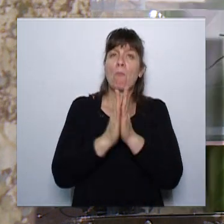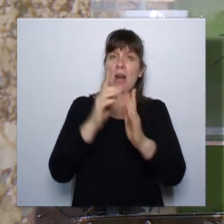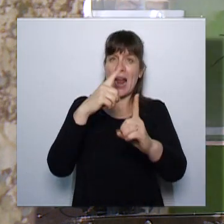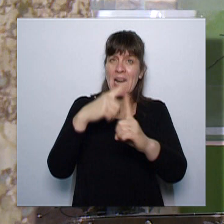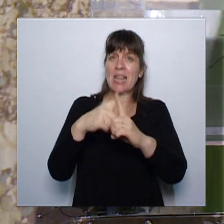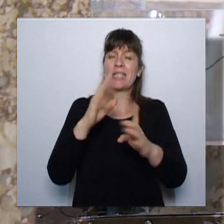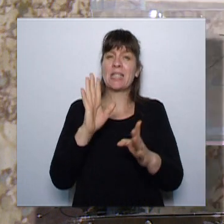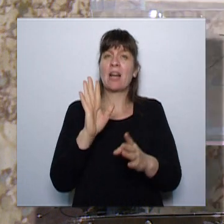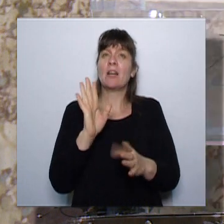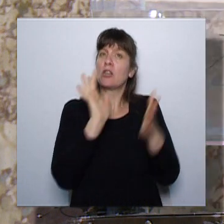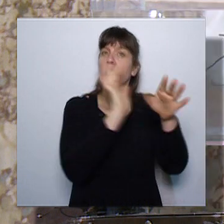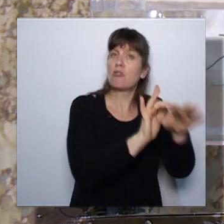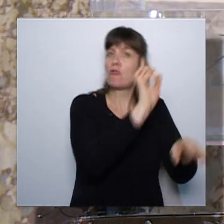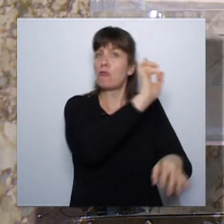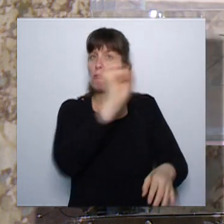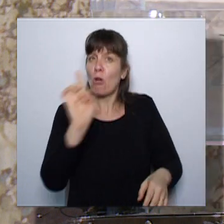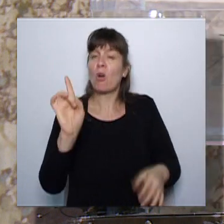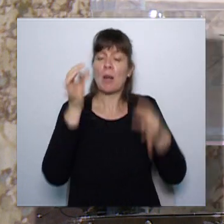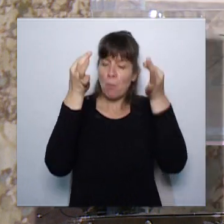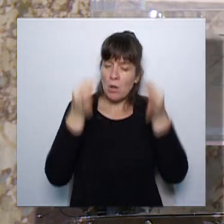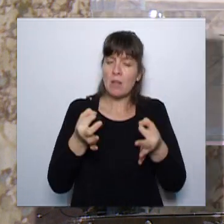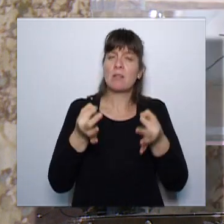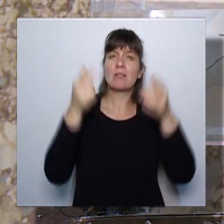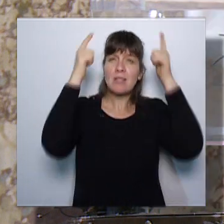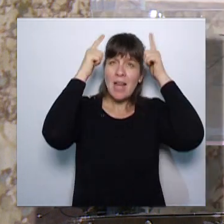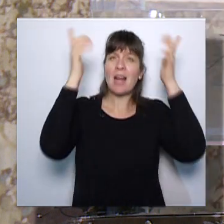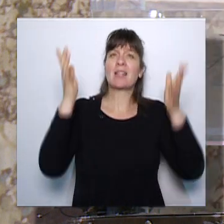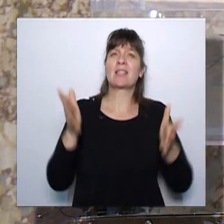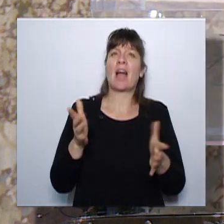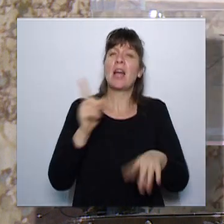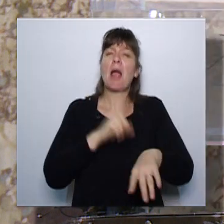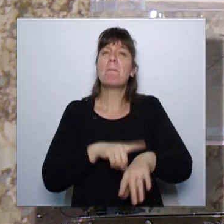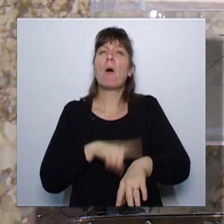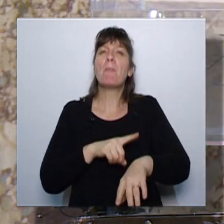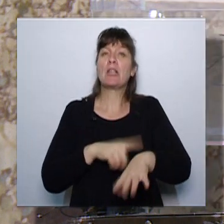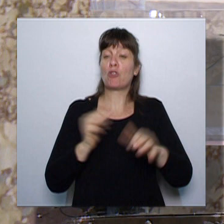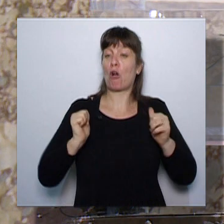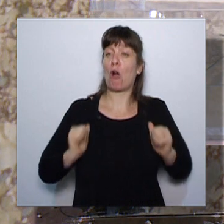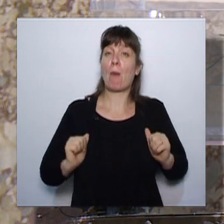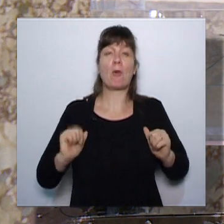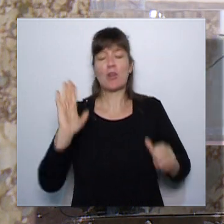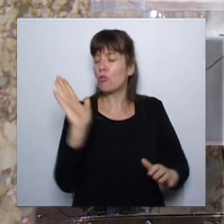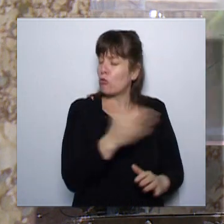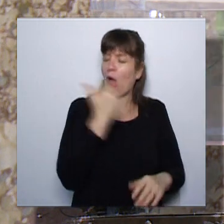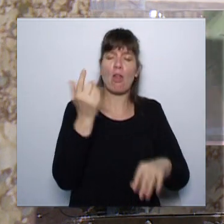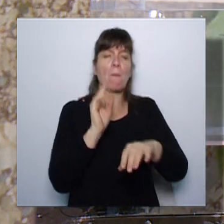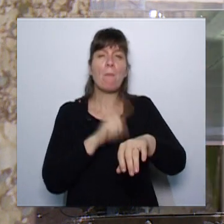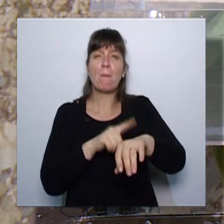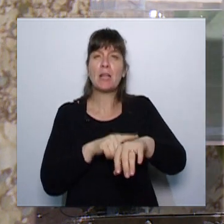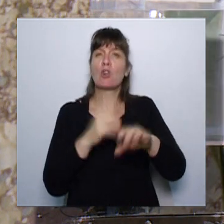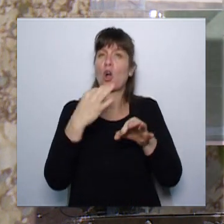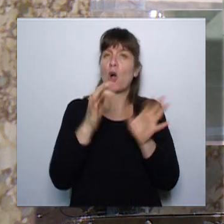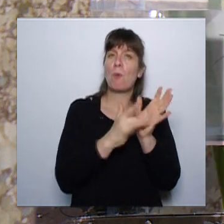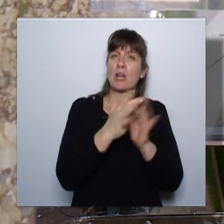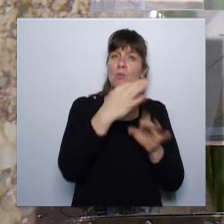intocable de la iglesia en todo aspecto y no sólo en situaciones que nos queda cómodo sino en todos como es lo que enseña